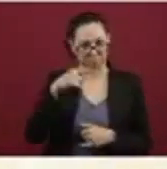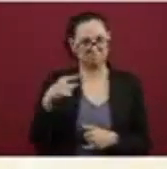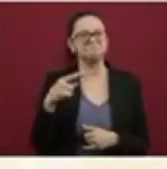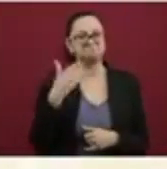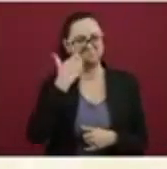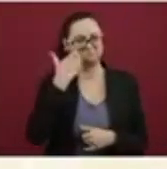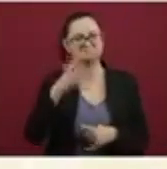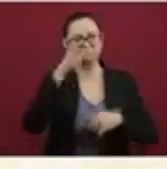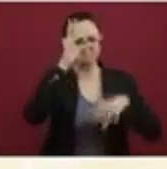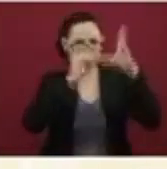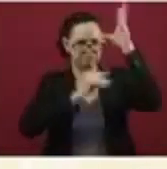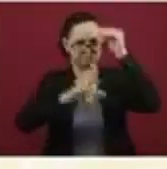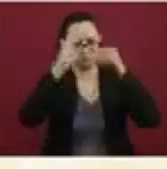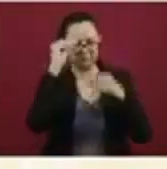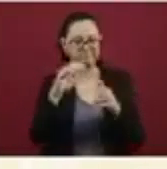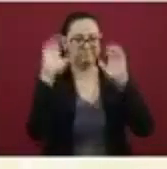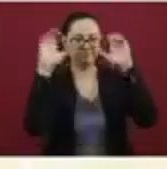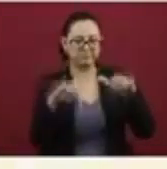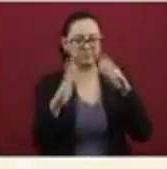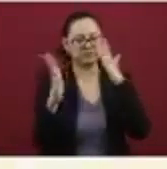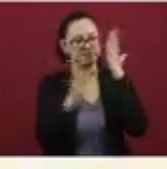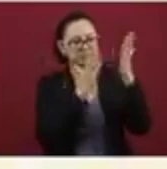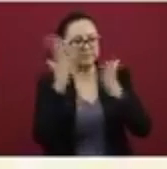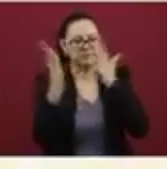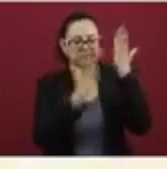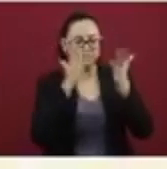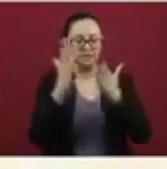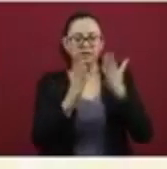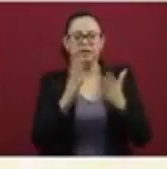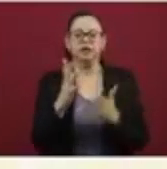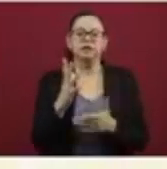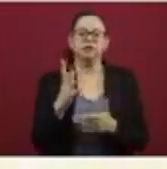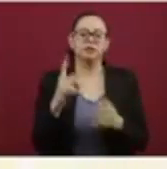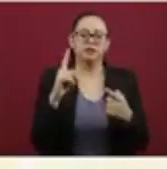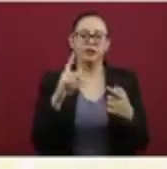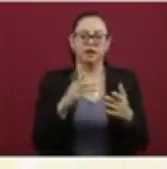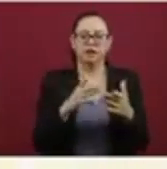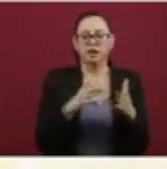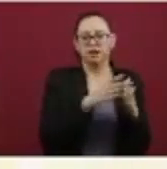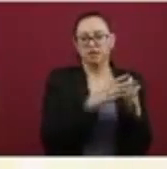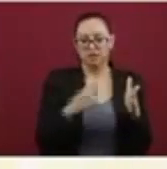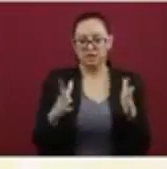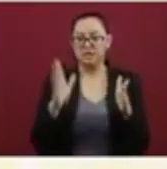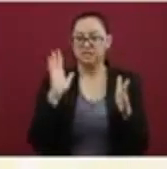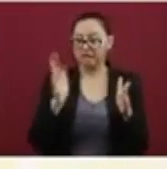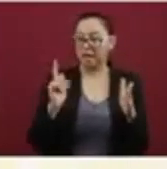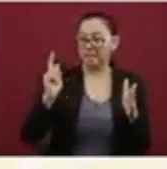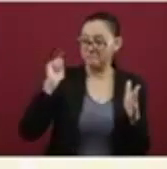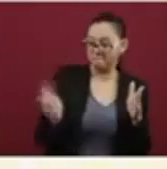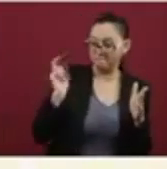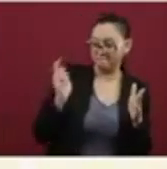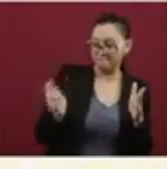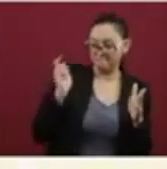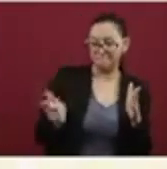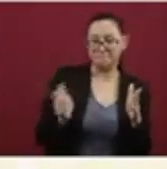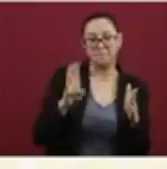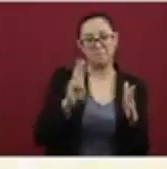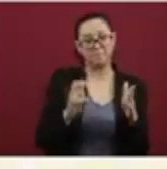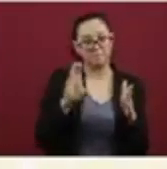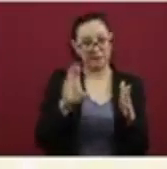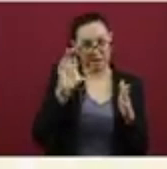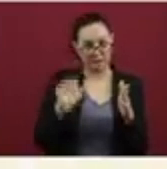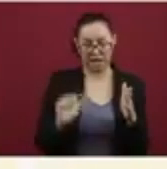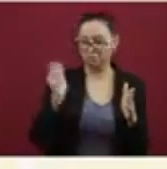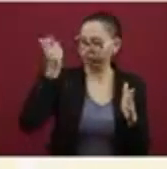están capacitando, de los cuales tenemos al día de hoy pagados, que ya reciben la beca de